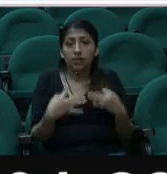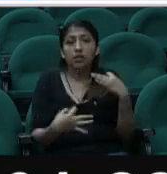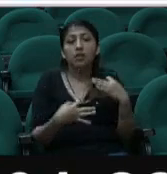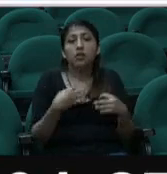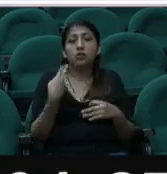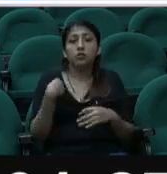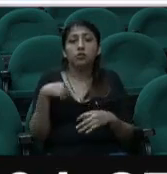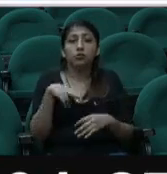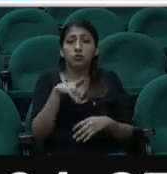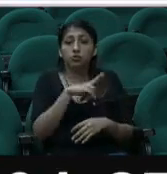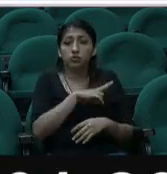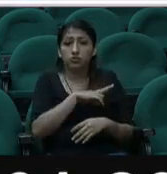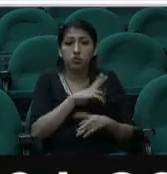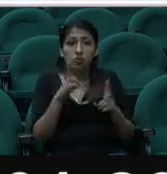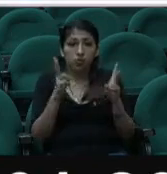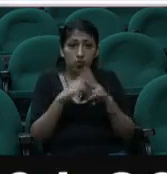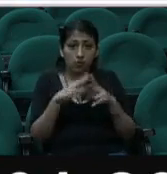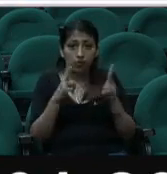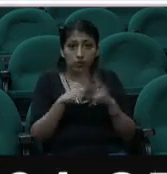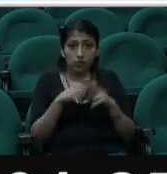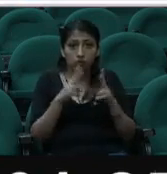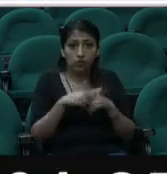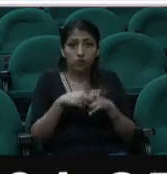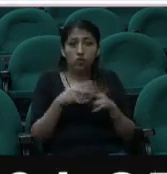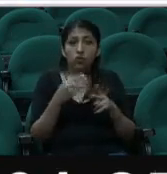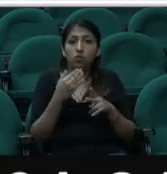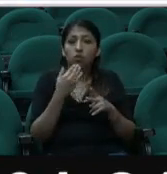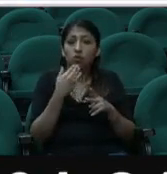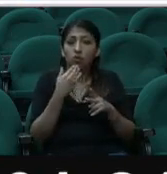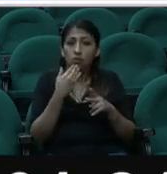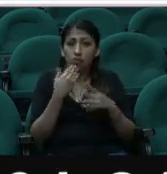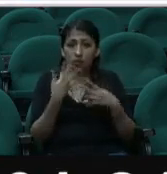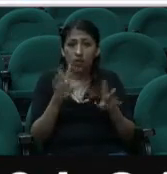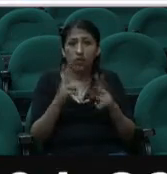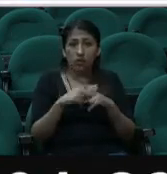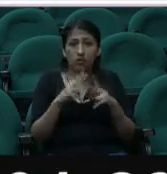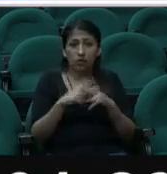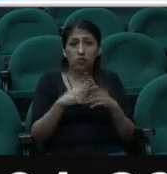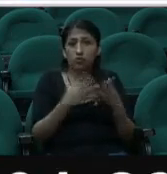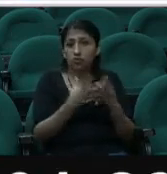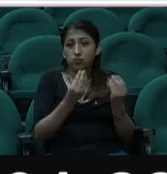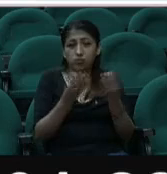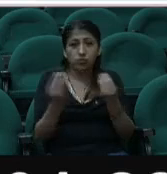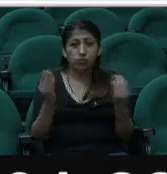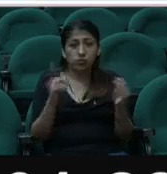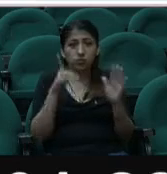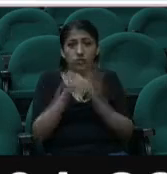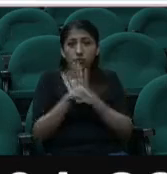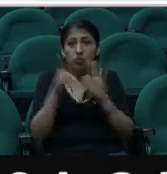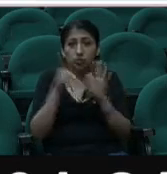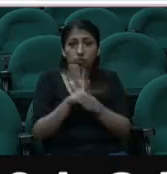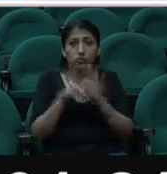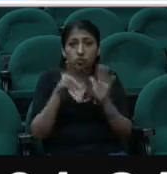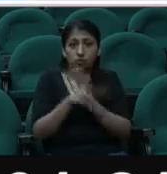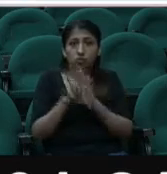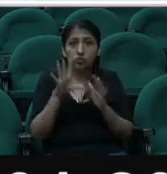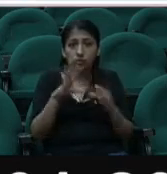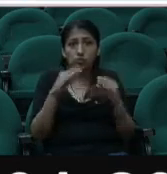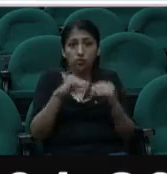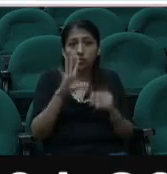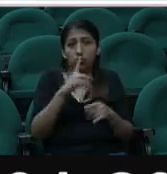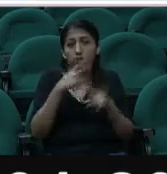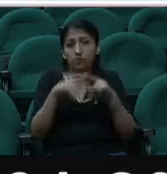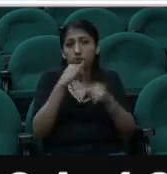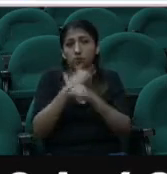caso de que nosotros pues conozcamos cómo se conocen ya en este momento muchísimas denuncias que reposan en estas